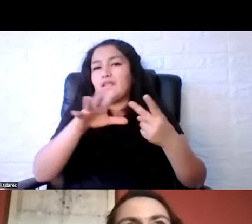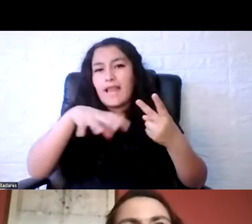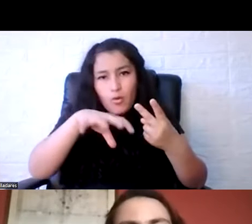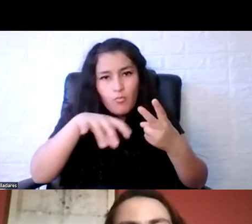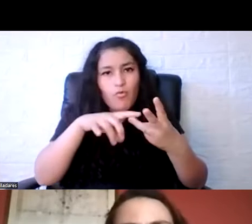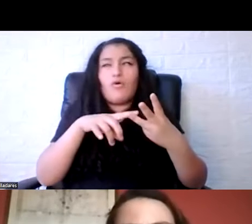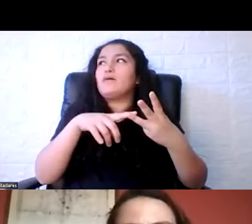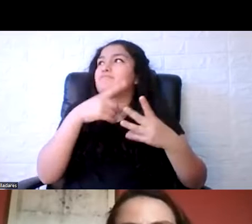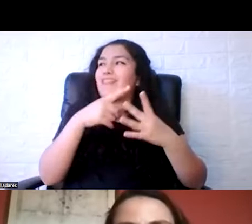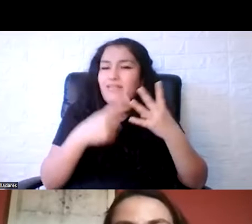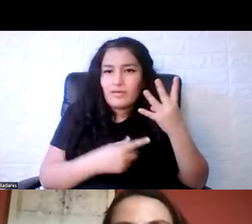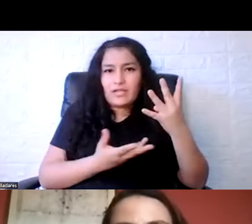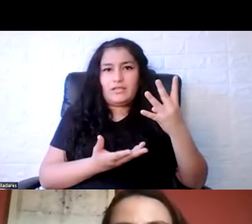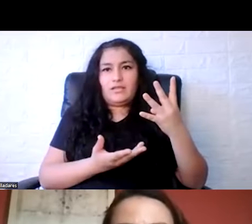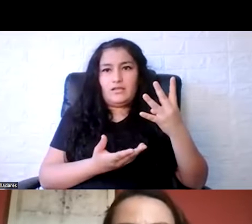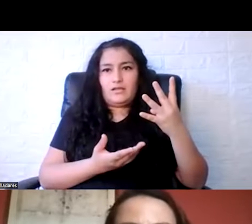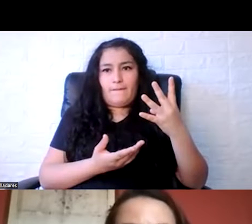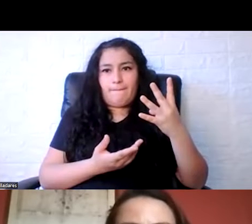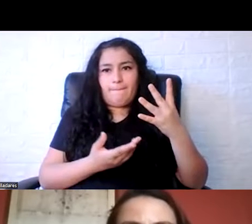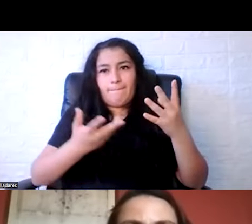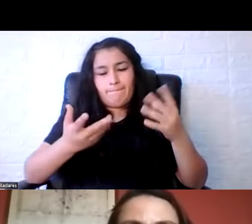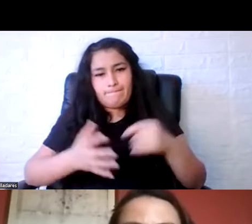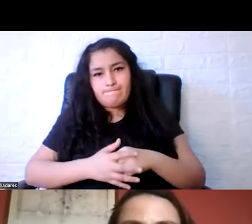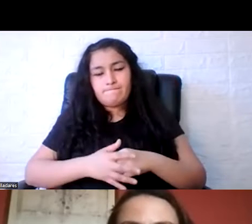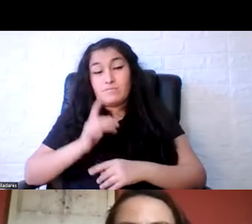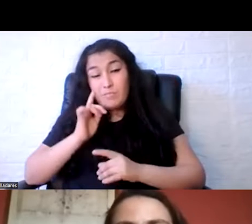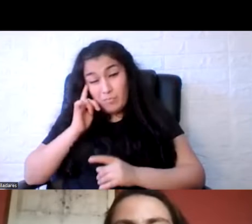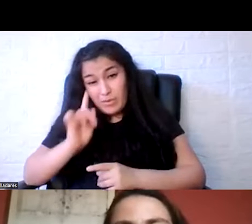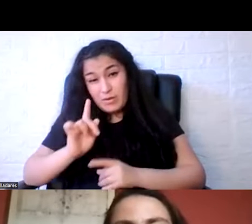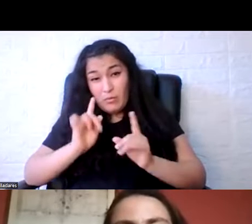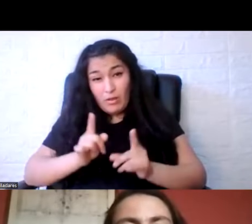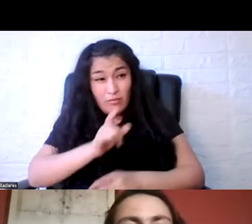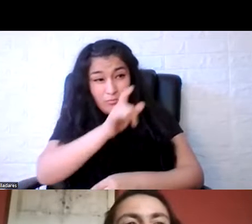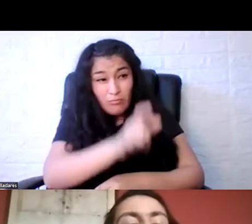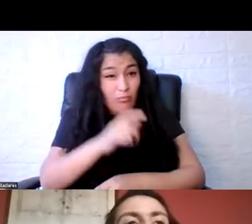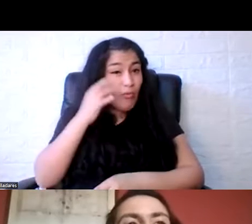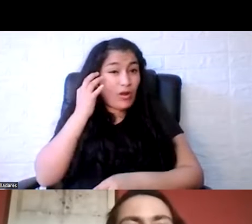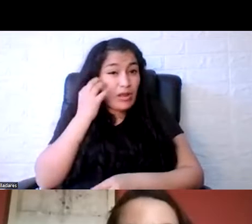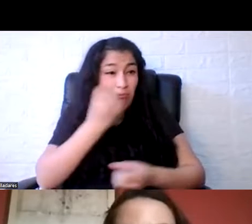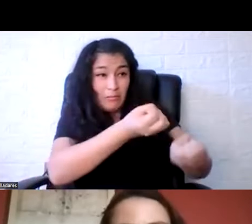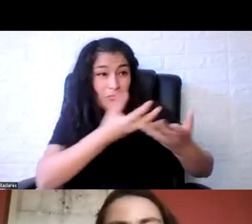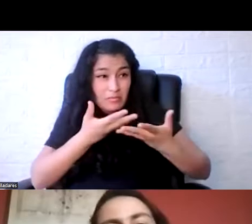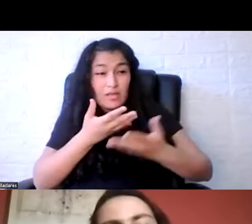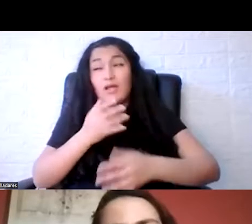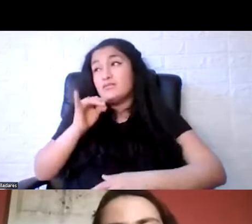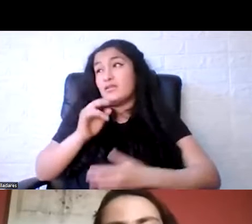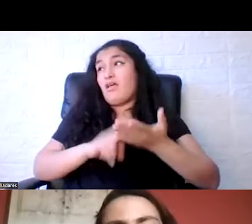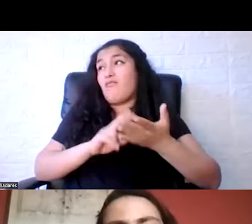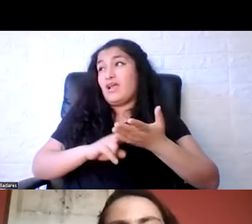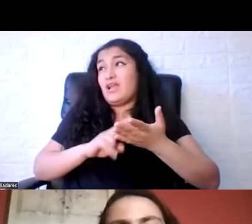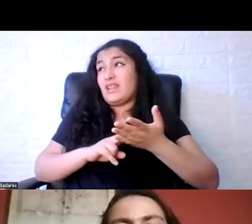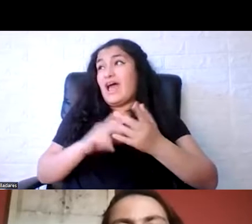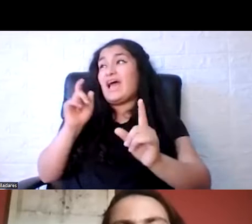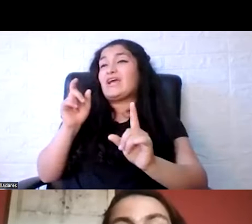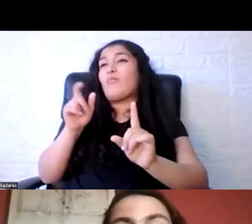amenazas, no somos tan naíces al respecto, pero escucharlo de la propia voz de una persona que te dice, amenazaron a mis hijas, me quemaron la